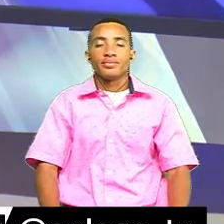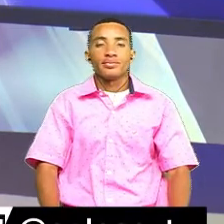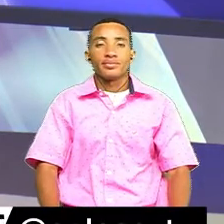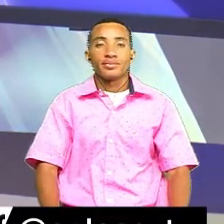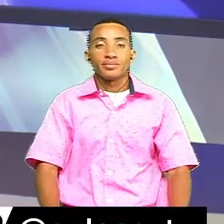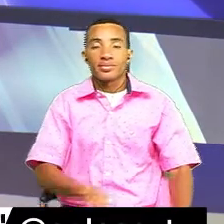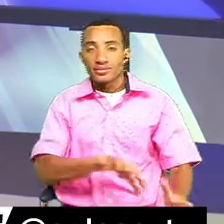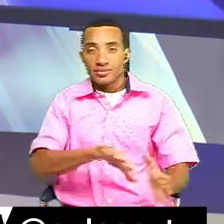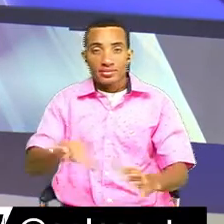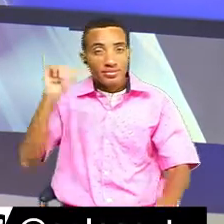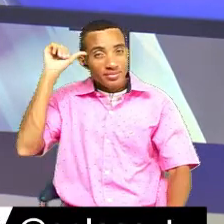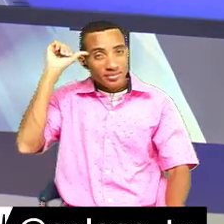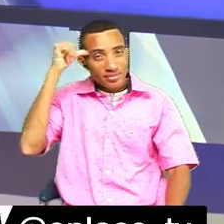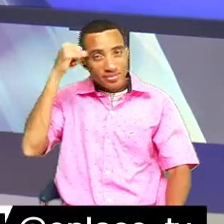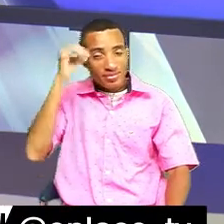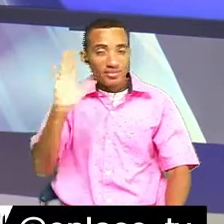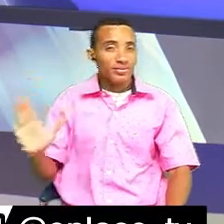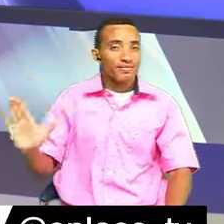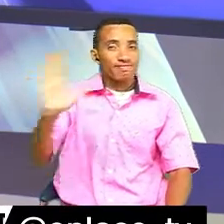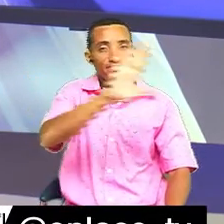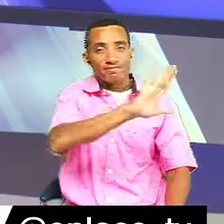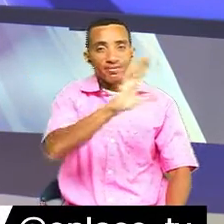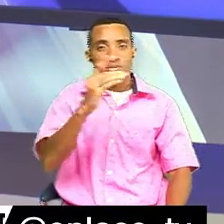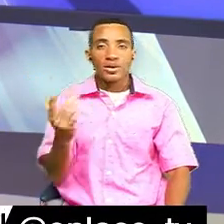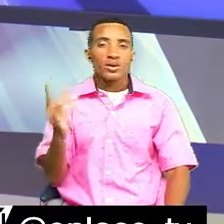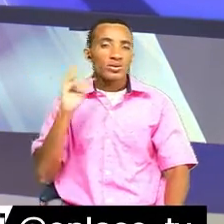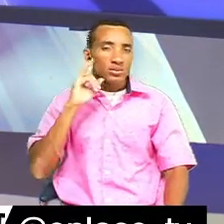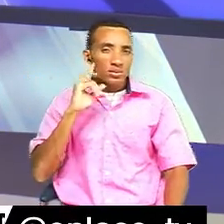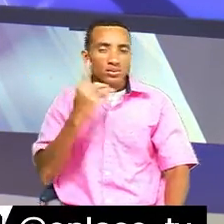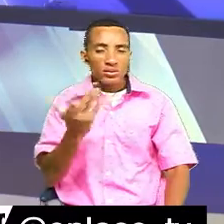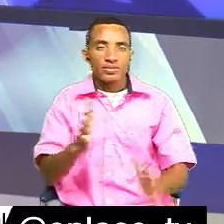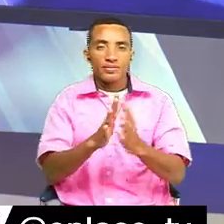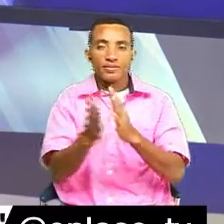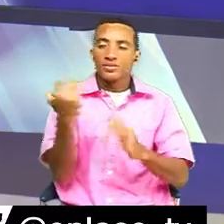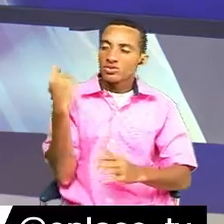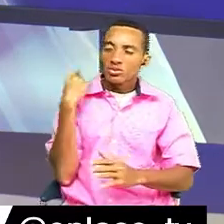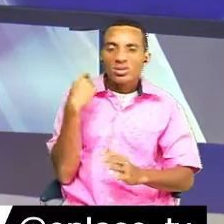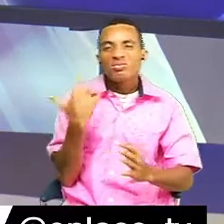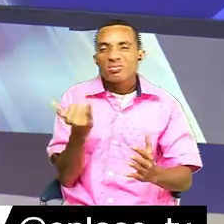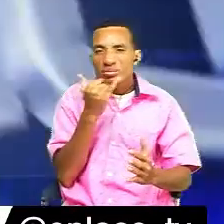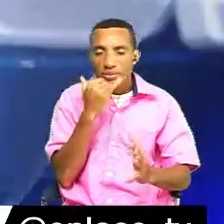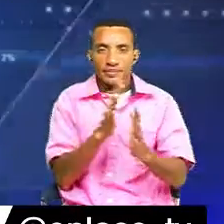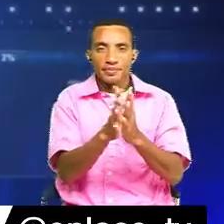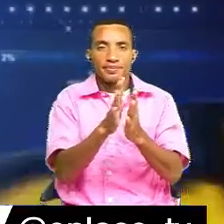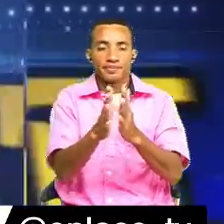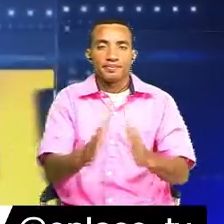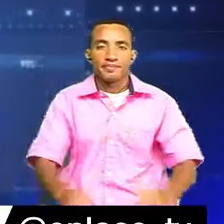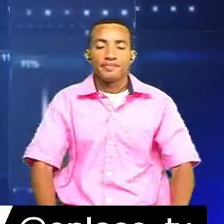en imágenes y sonidos otros hechos importantes registrados en las últimas horas.